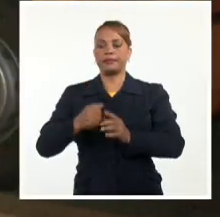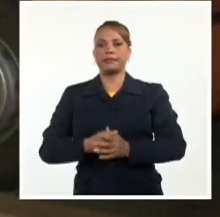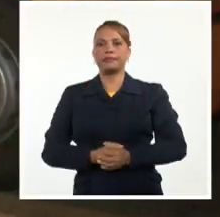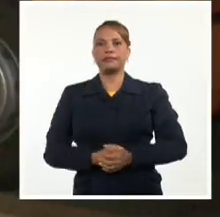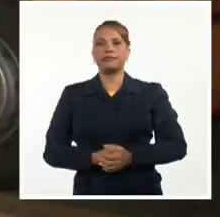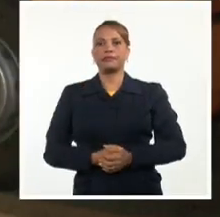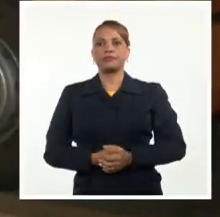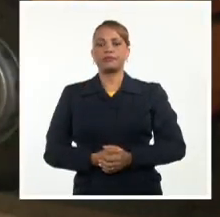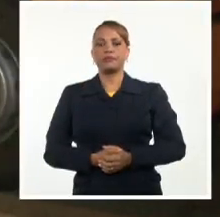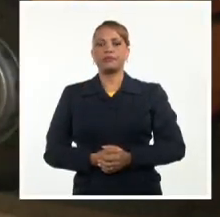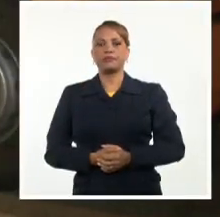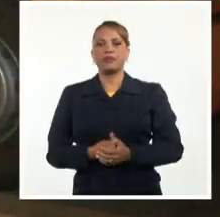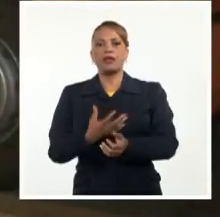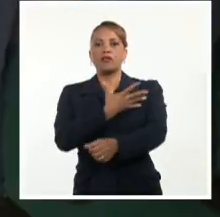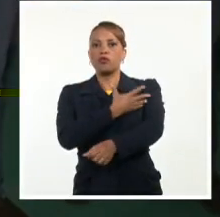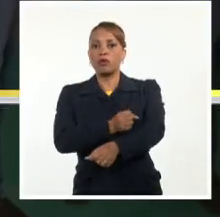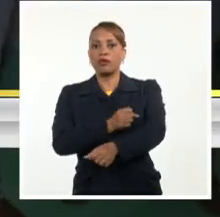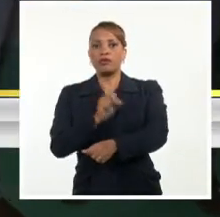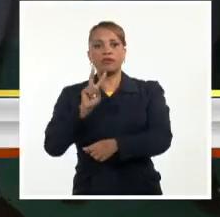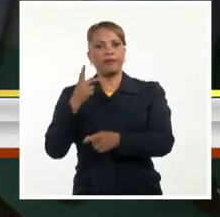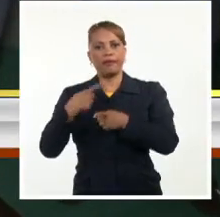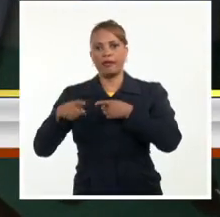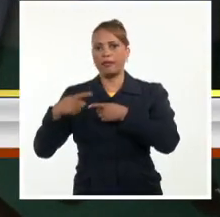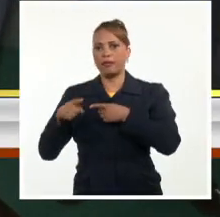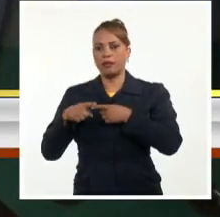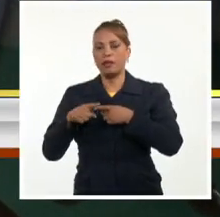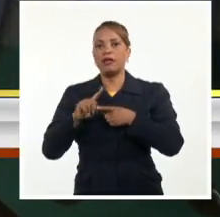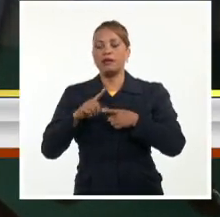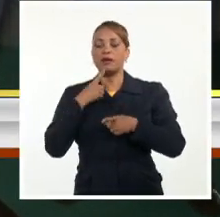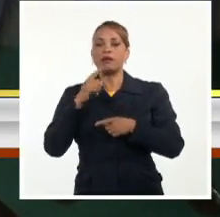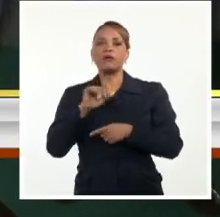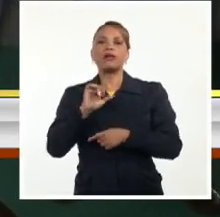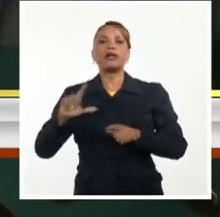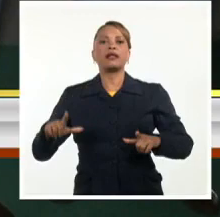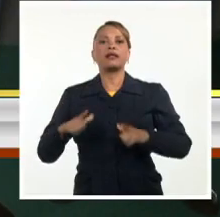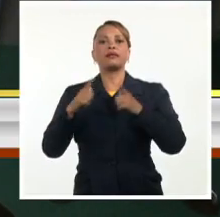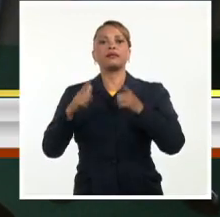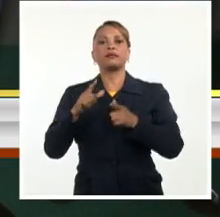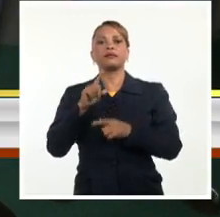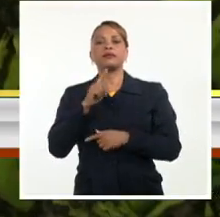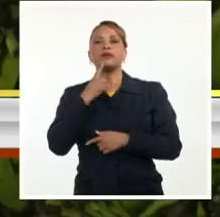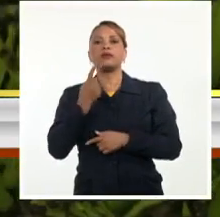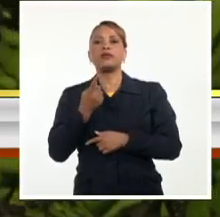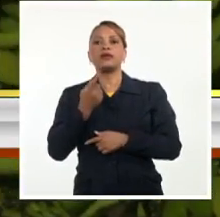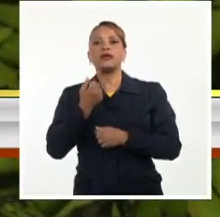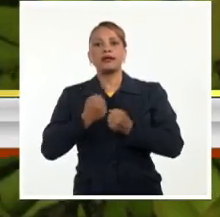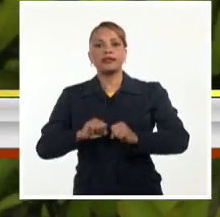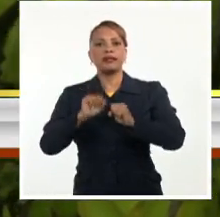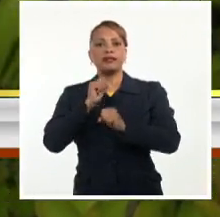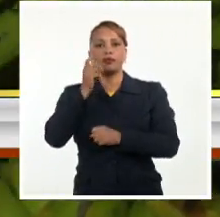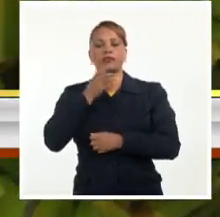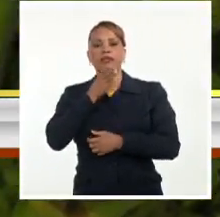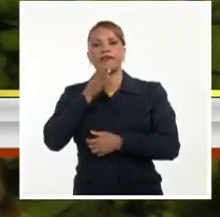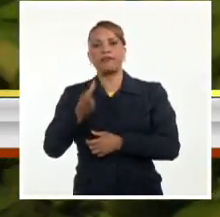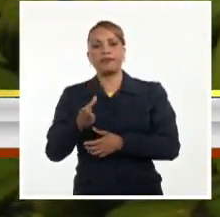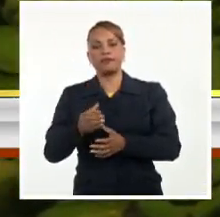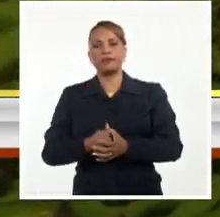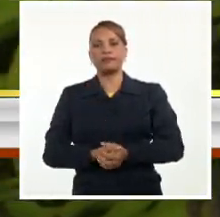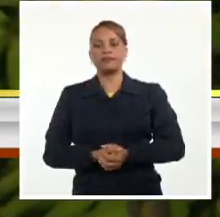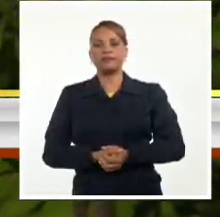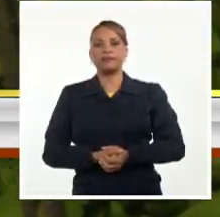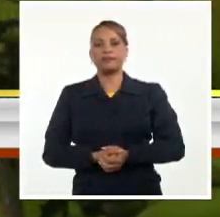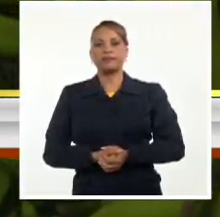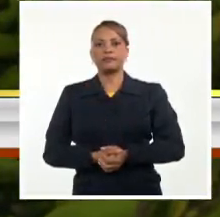la donación de bocas del cumpleaños 96 de fidel que nos llegará con su ejemplo la utilidad virtuosa de la solidaridad y del